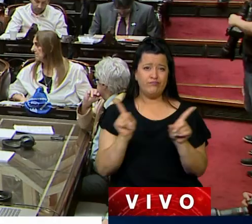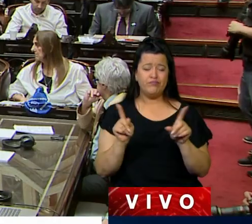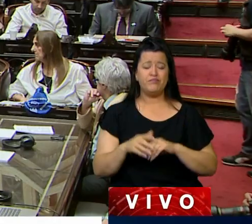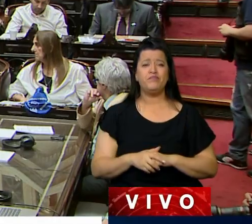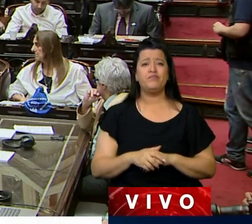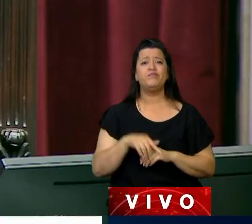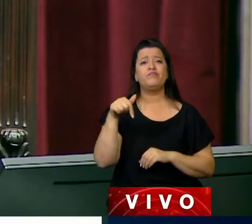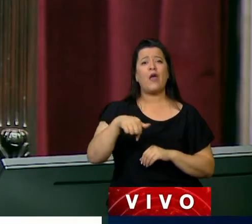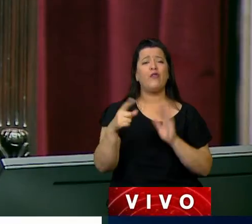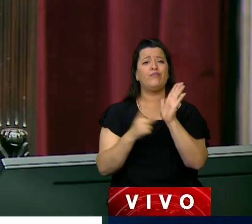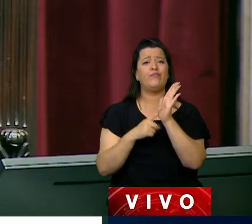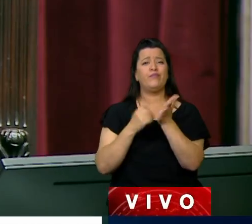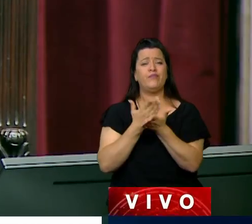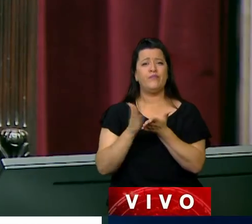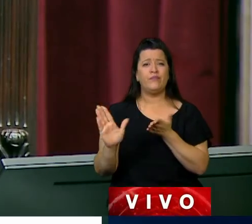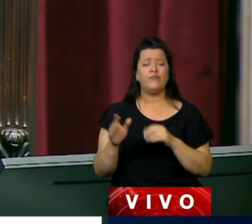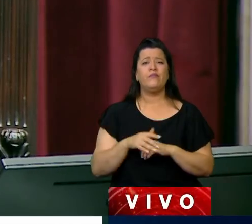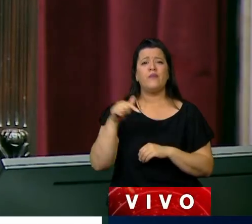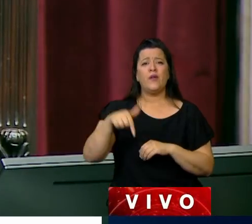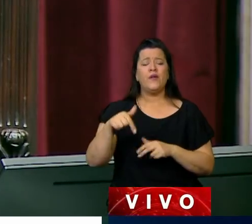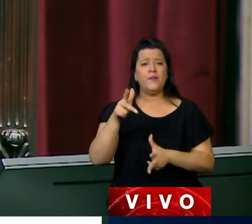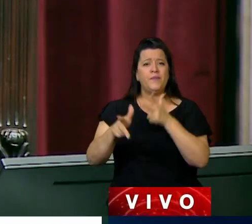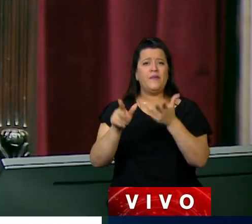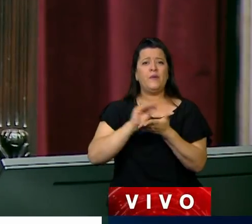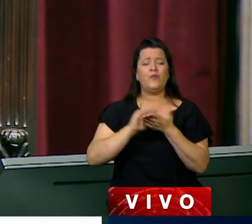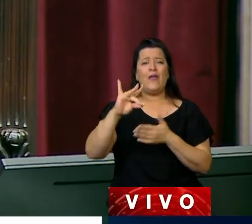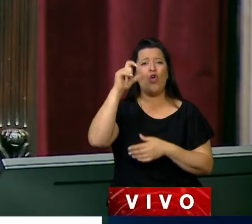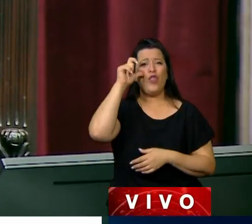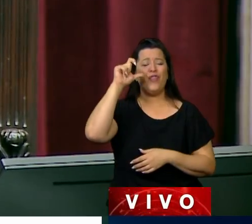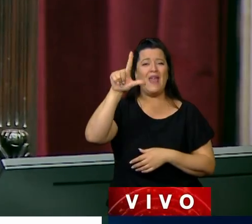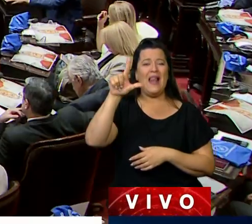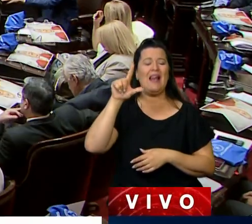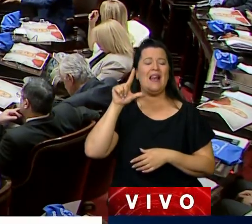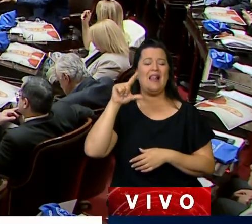Para un apartamento del reglamento, tiene la palabra el diputado Nicolás del Caño.